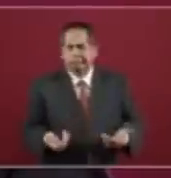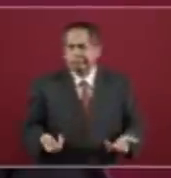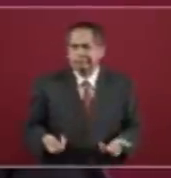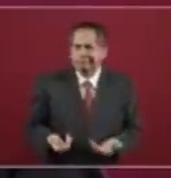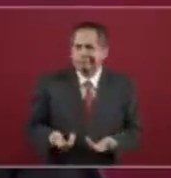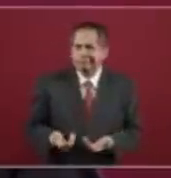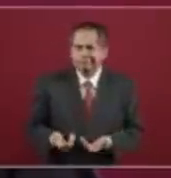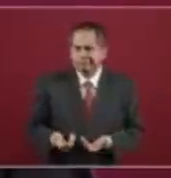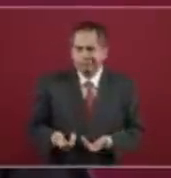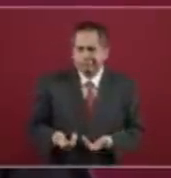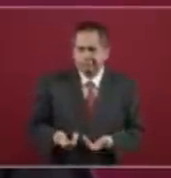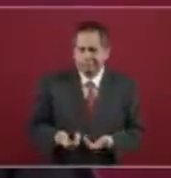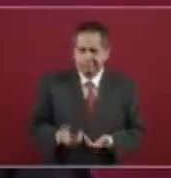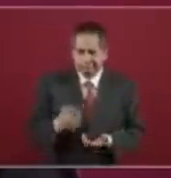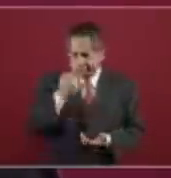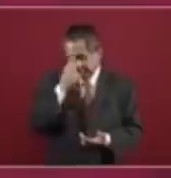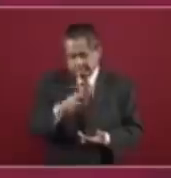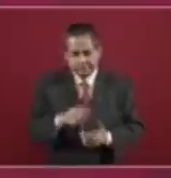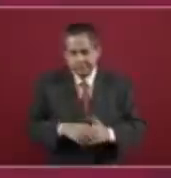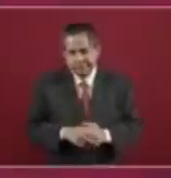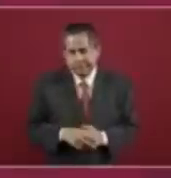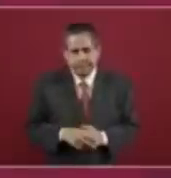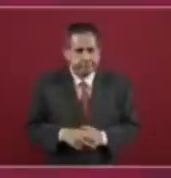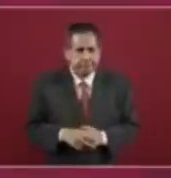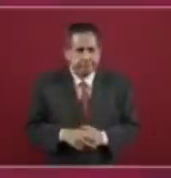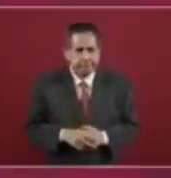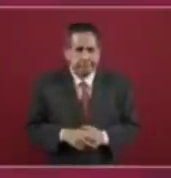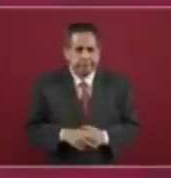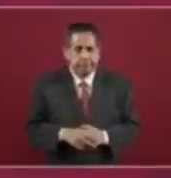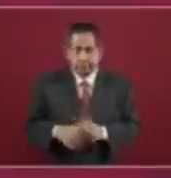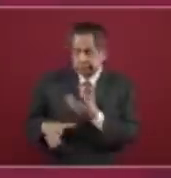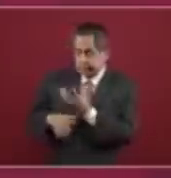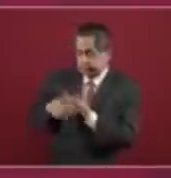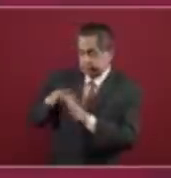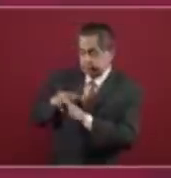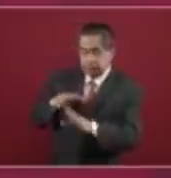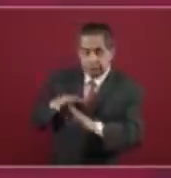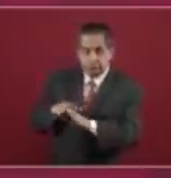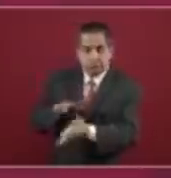para apoyar a migrantes,